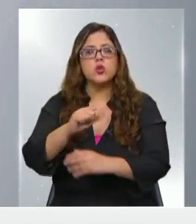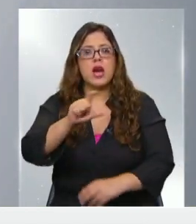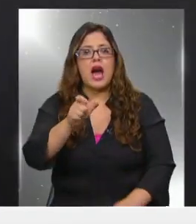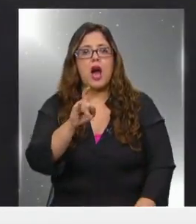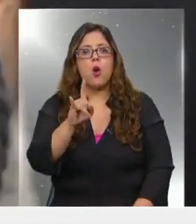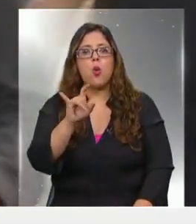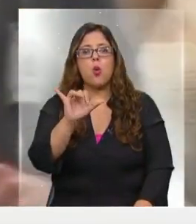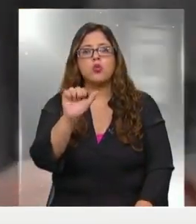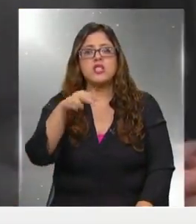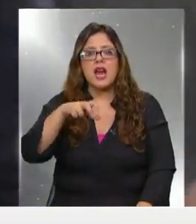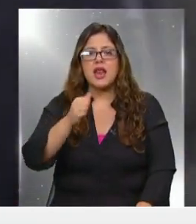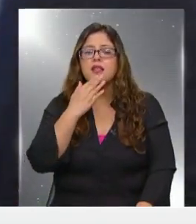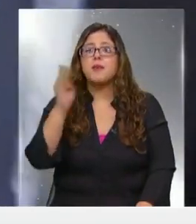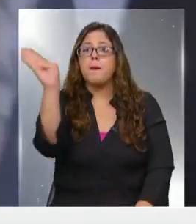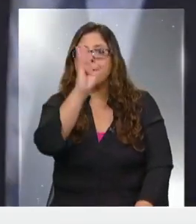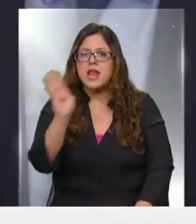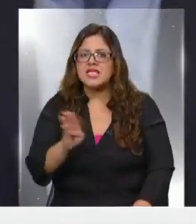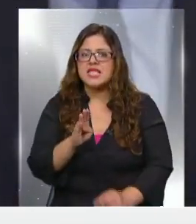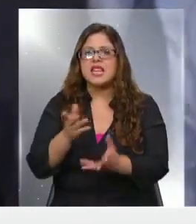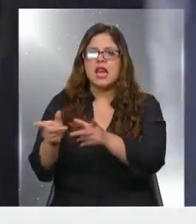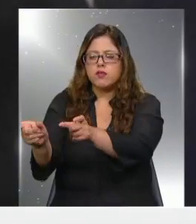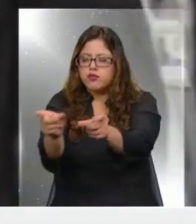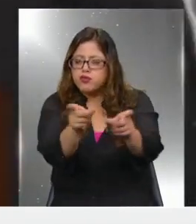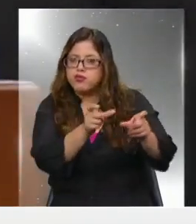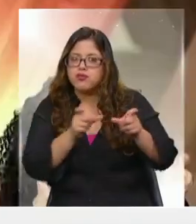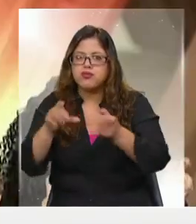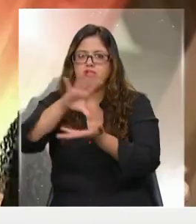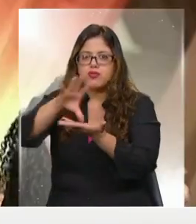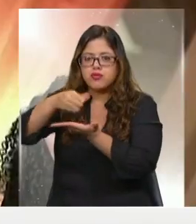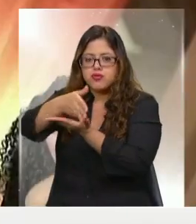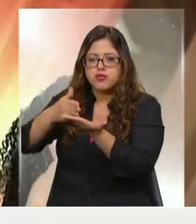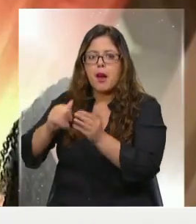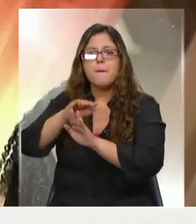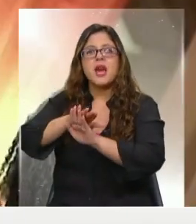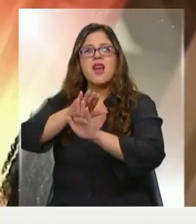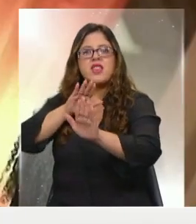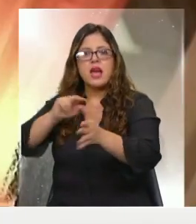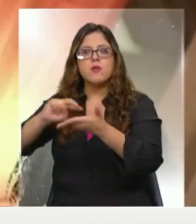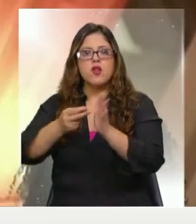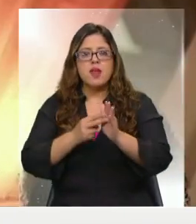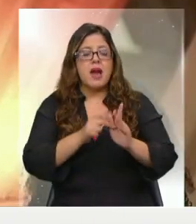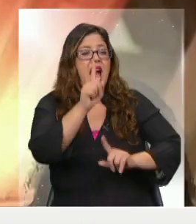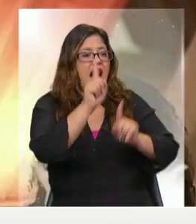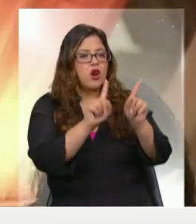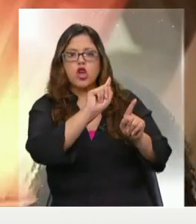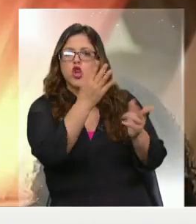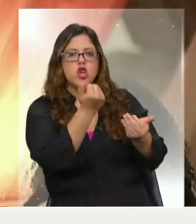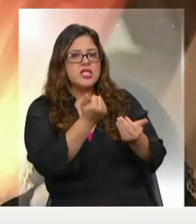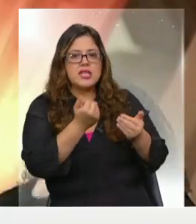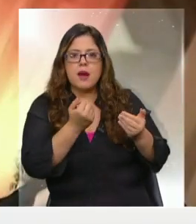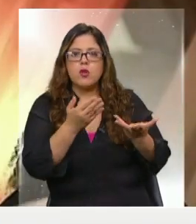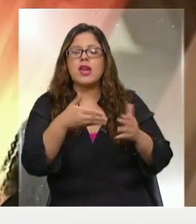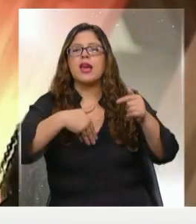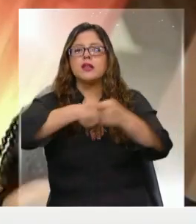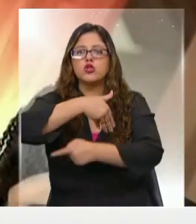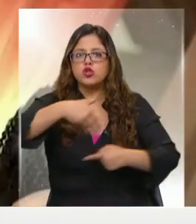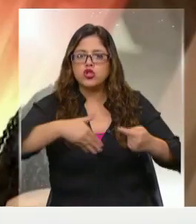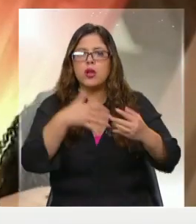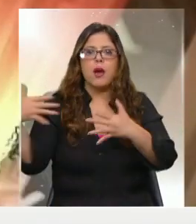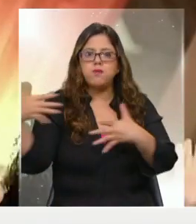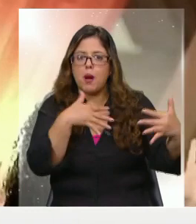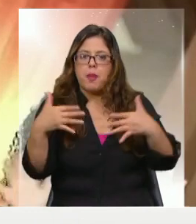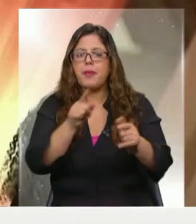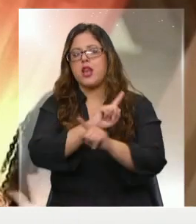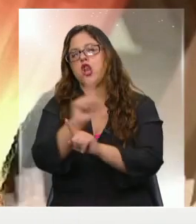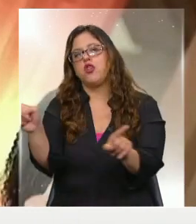su frontera e intenta evitar una escalada del conflicto. No queremos aquí en América. Algo que no necesitamos en Sudamérica es la guerra.